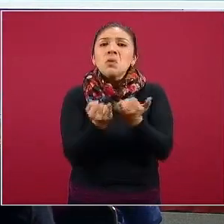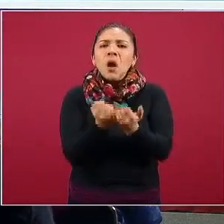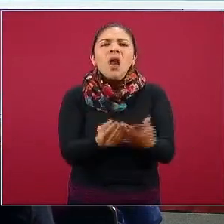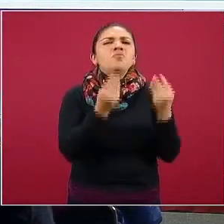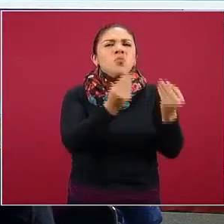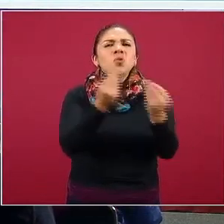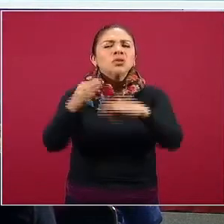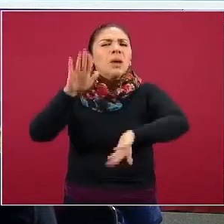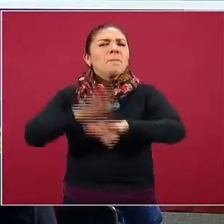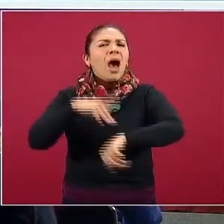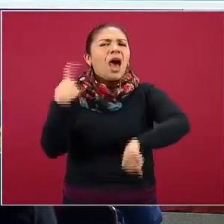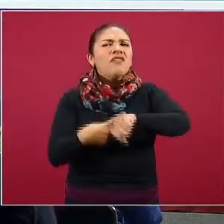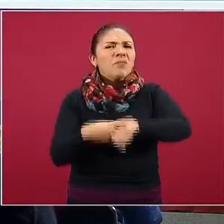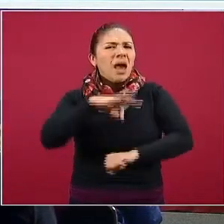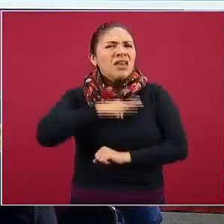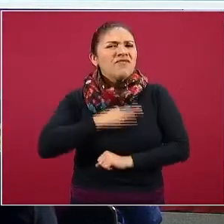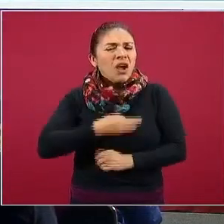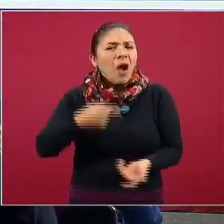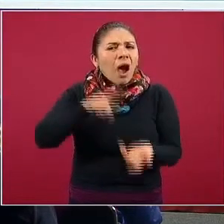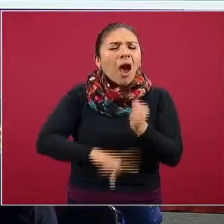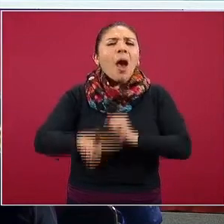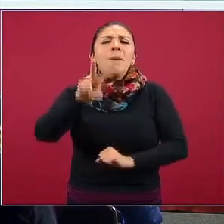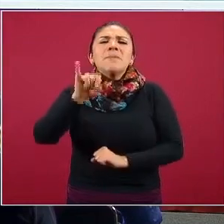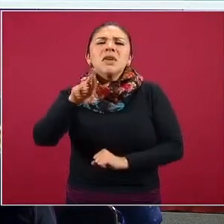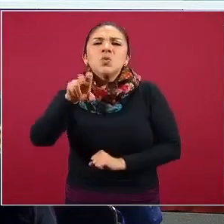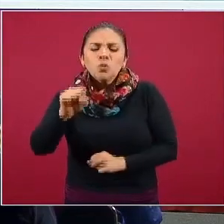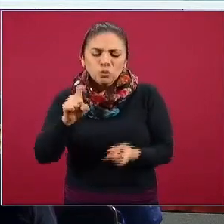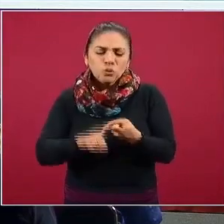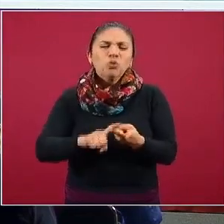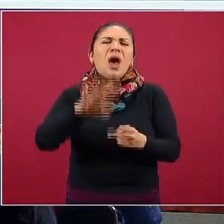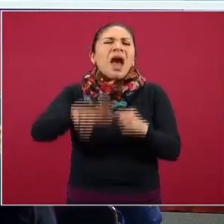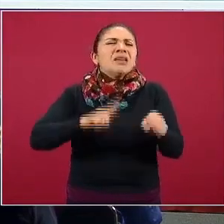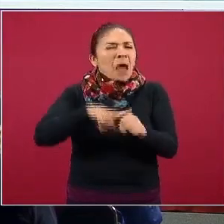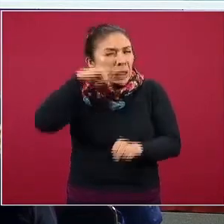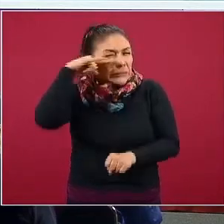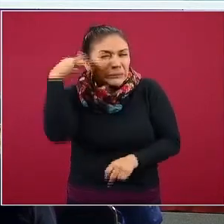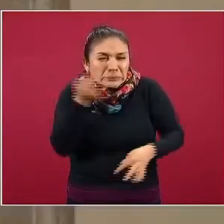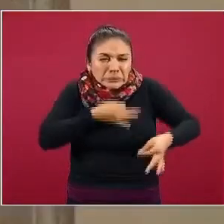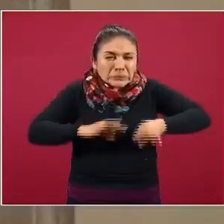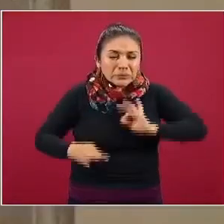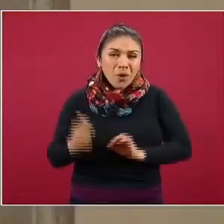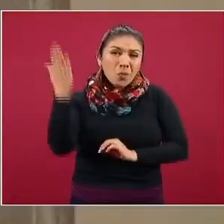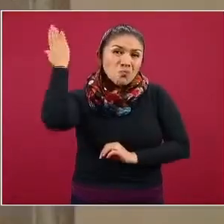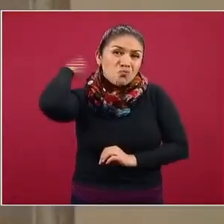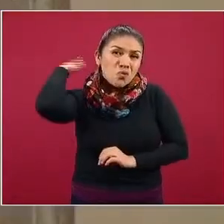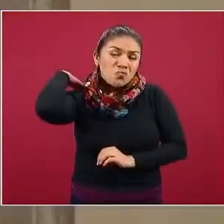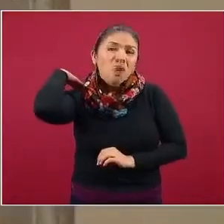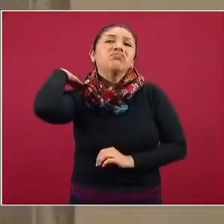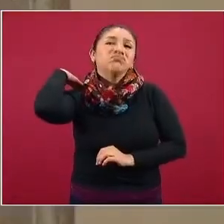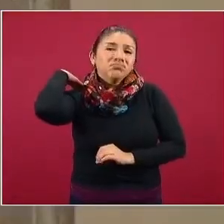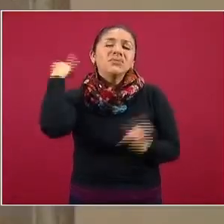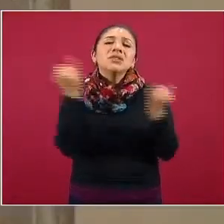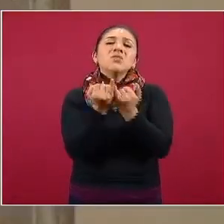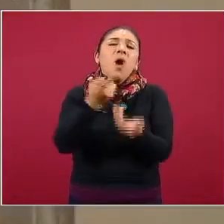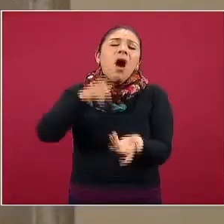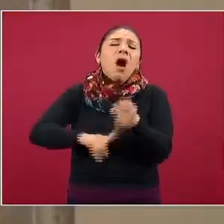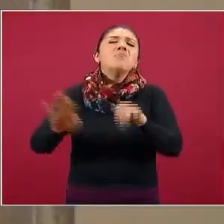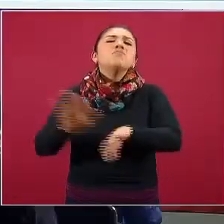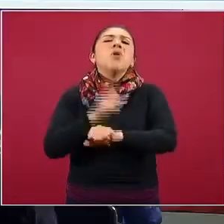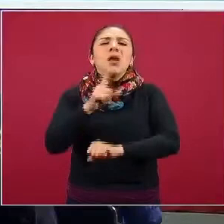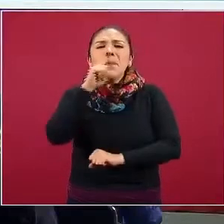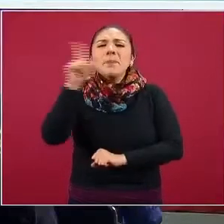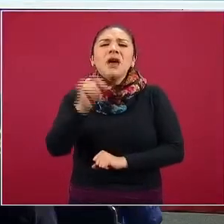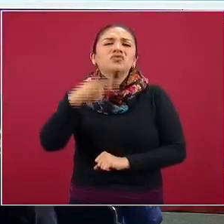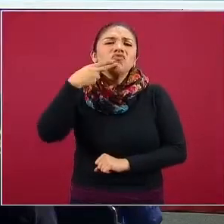muchas enfermedades infecciosas son causadas por virus o por parásitos, el pulmón está causado por el consumo del tabaco.